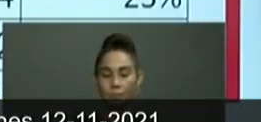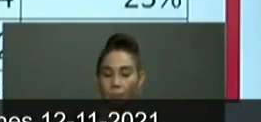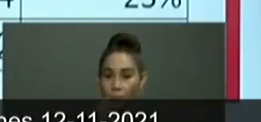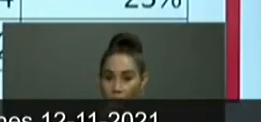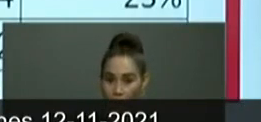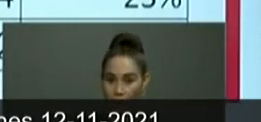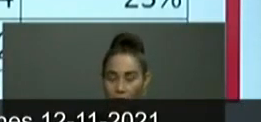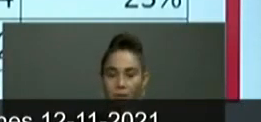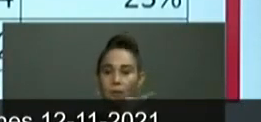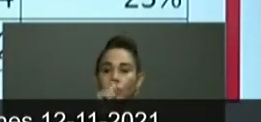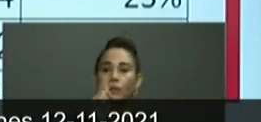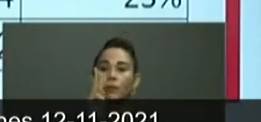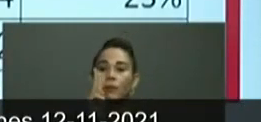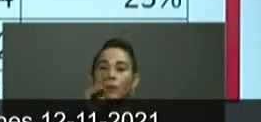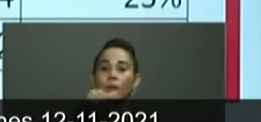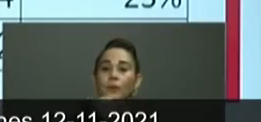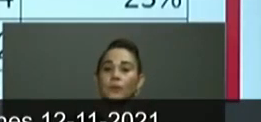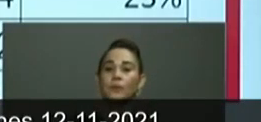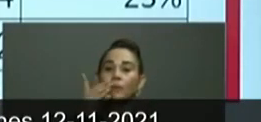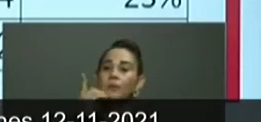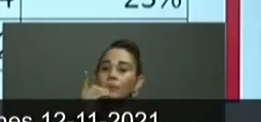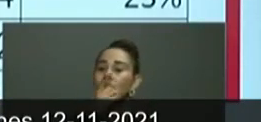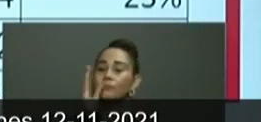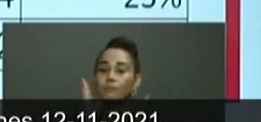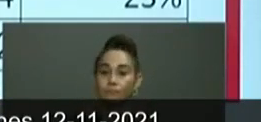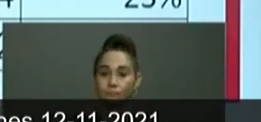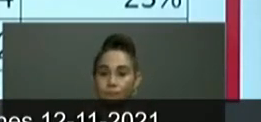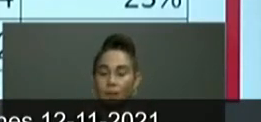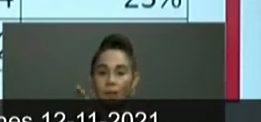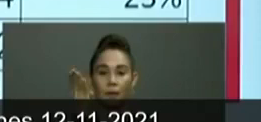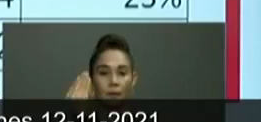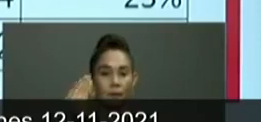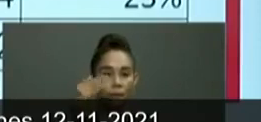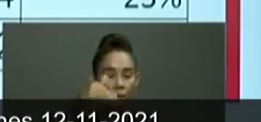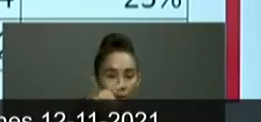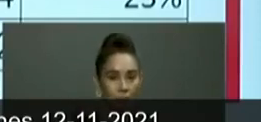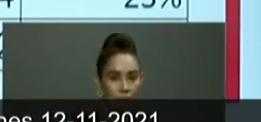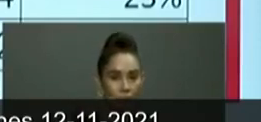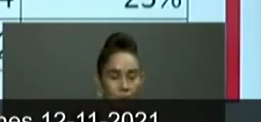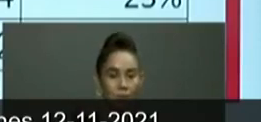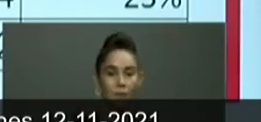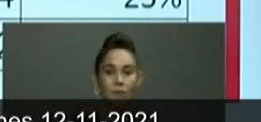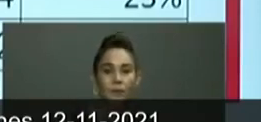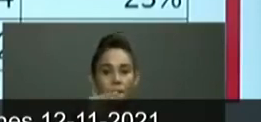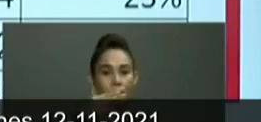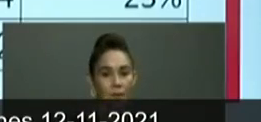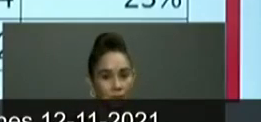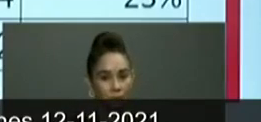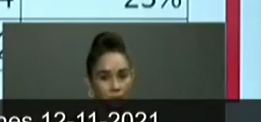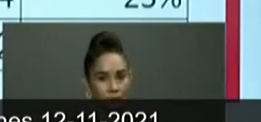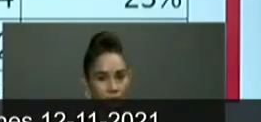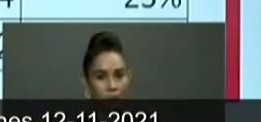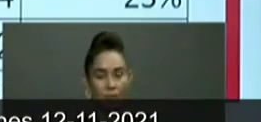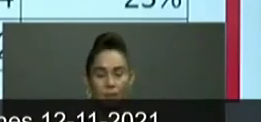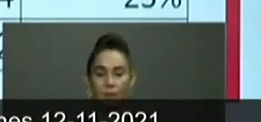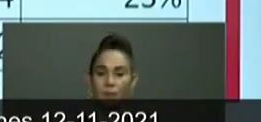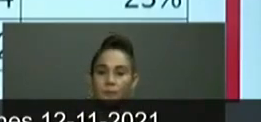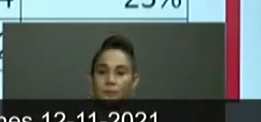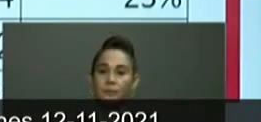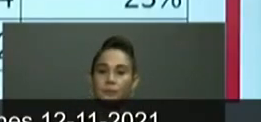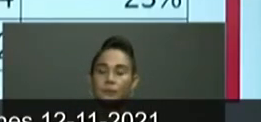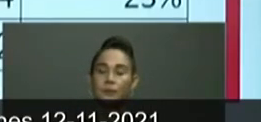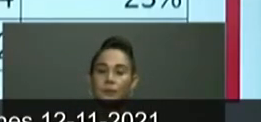eso, 102 mil fueron dominicanas y 14 mil haitianas. Pero fíjense